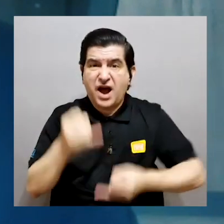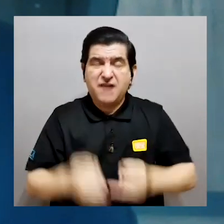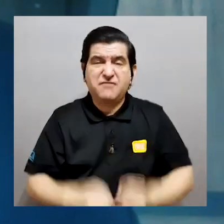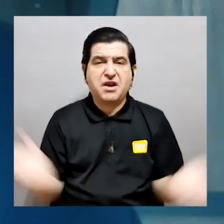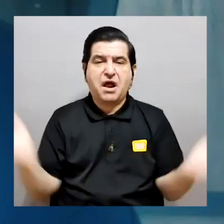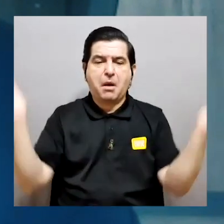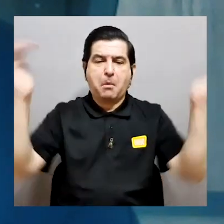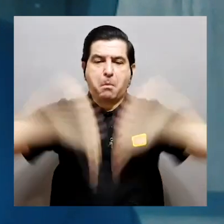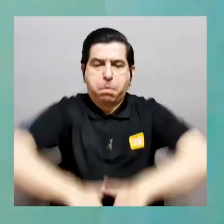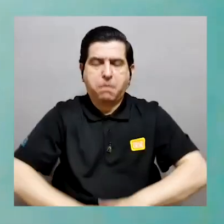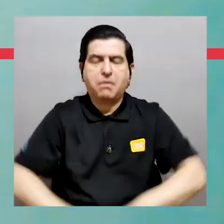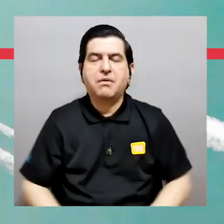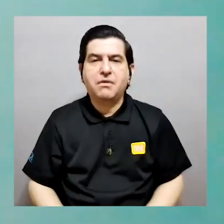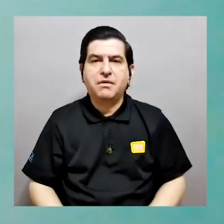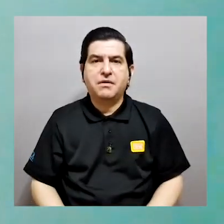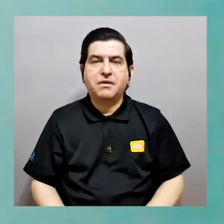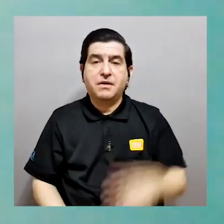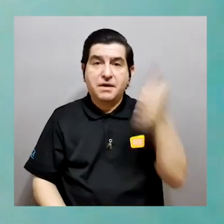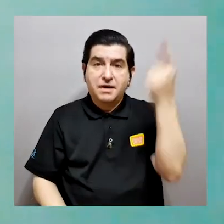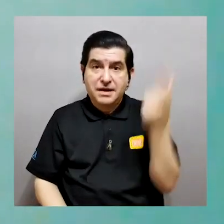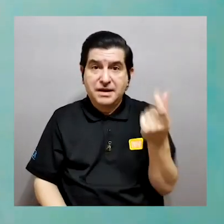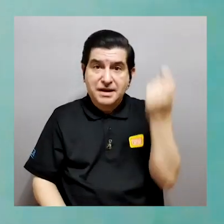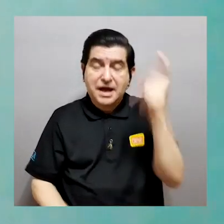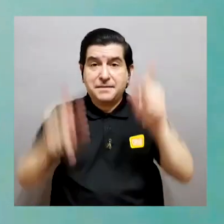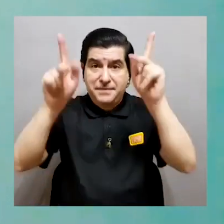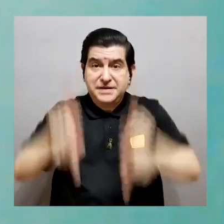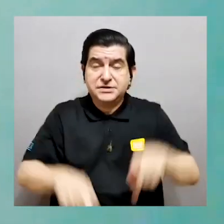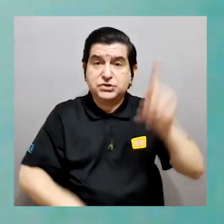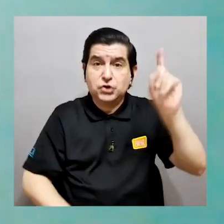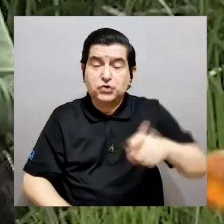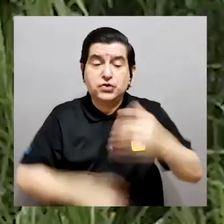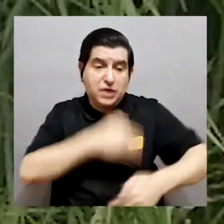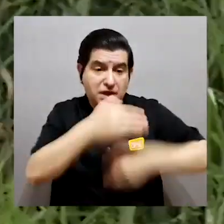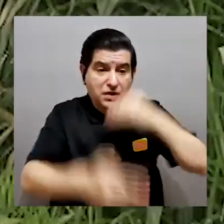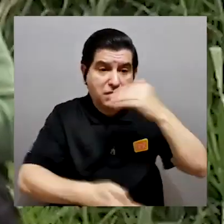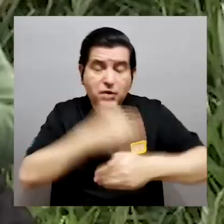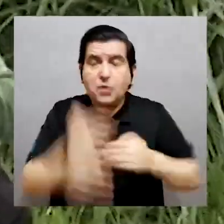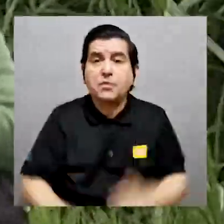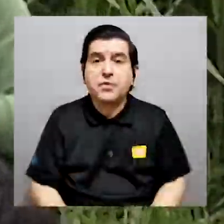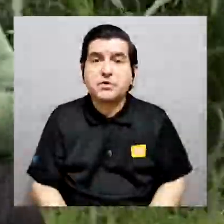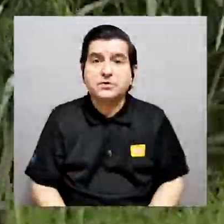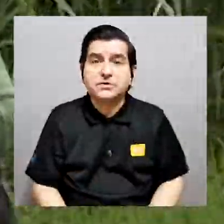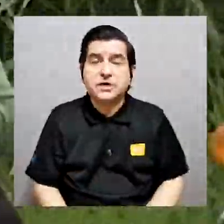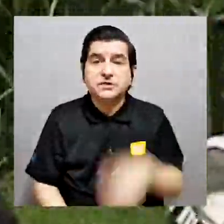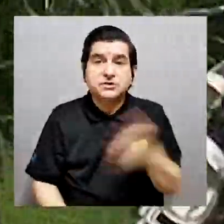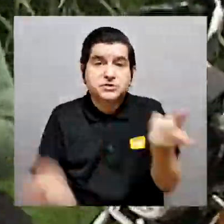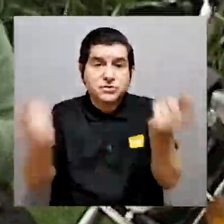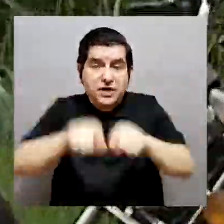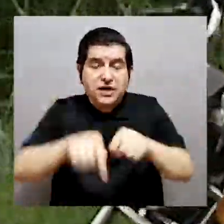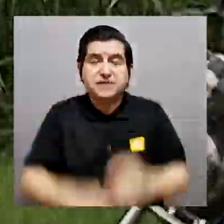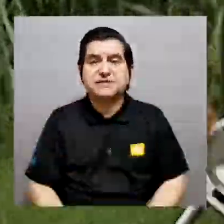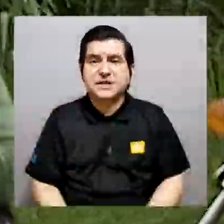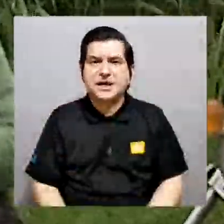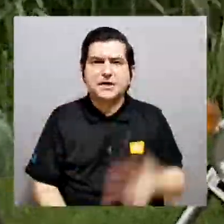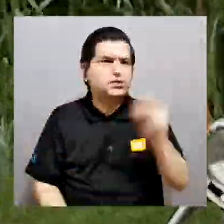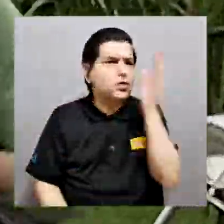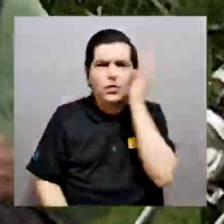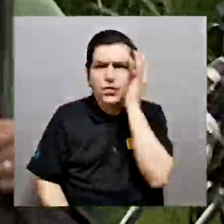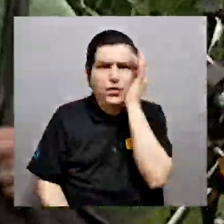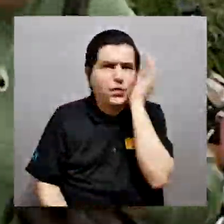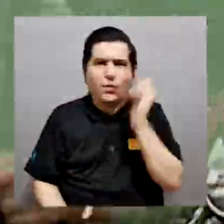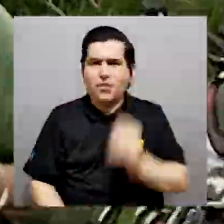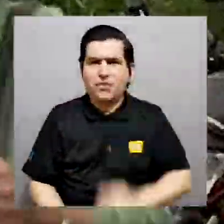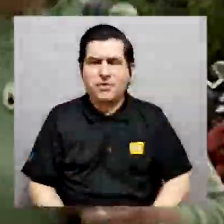terminan cayéndose, ¿verdad? La jubilación para las personas debería ser un proceso sin complicaciones, sin mucha congoja